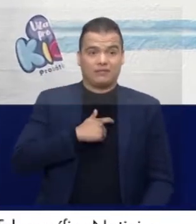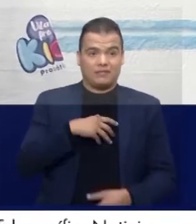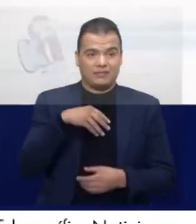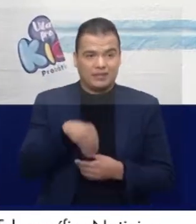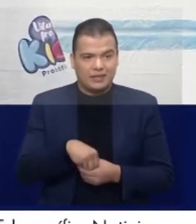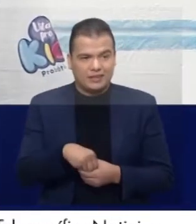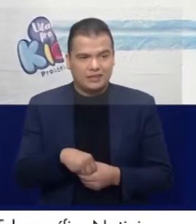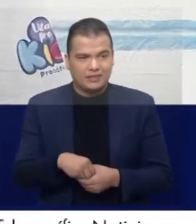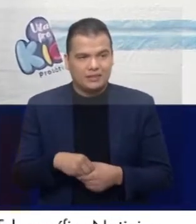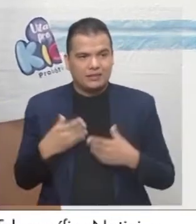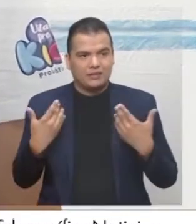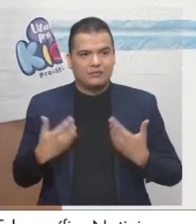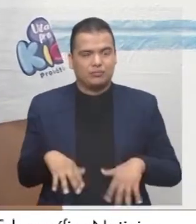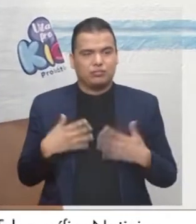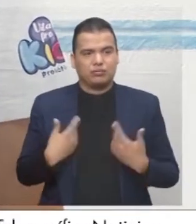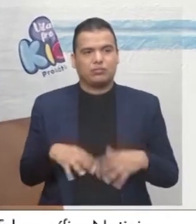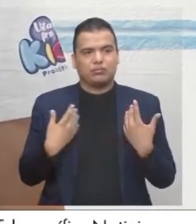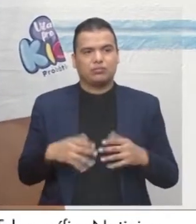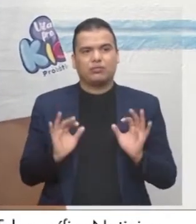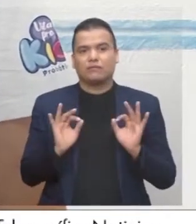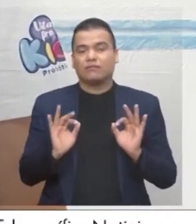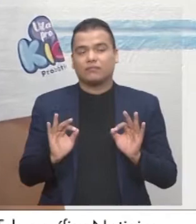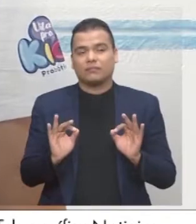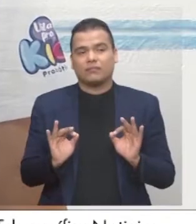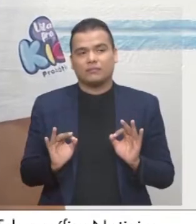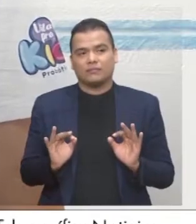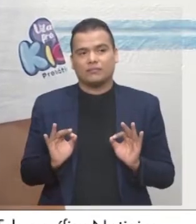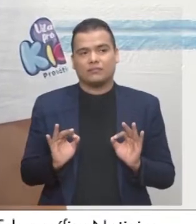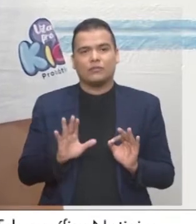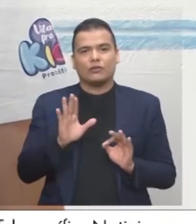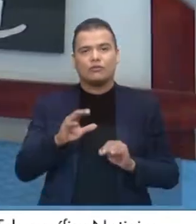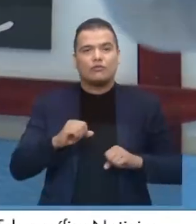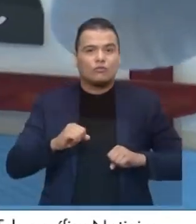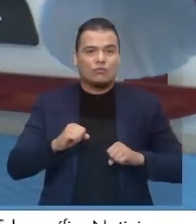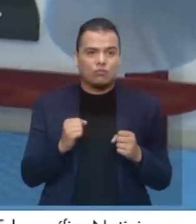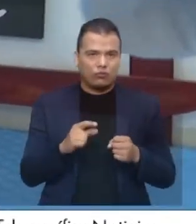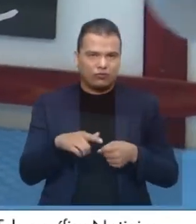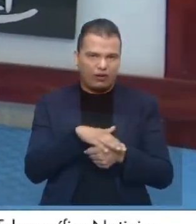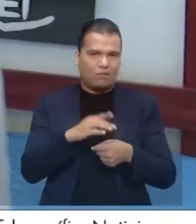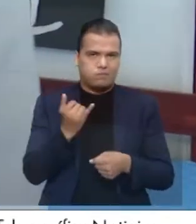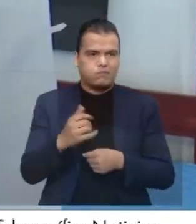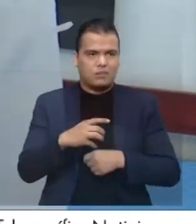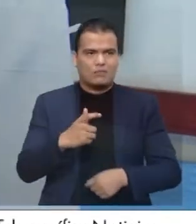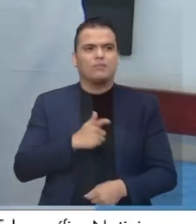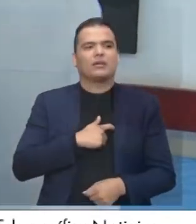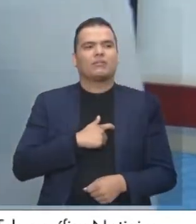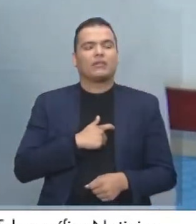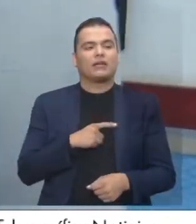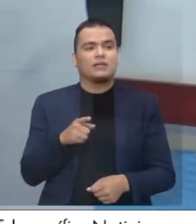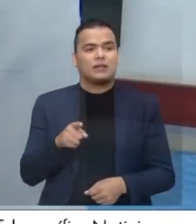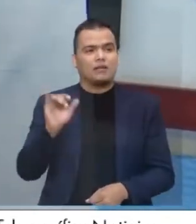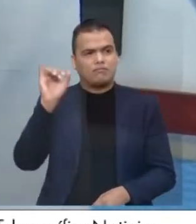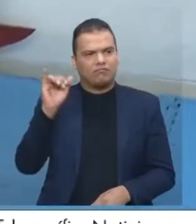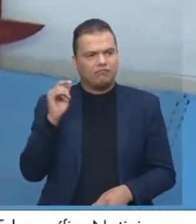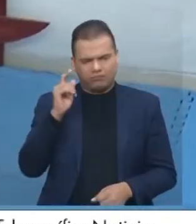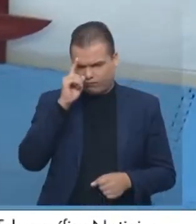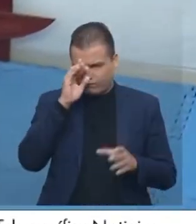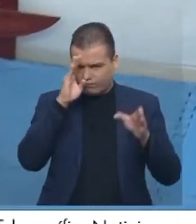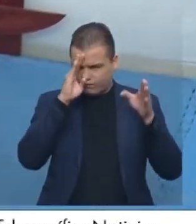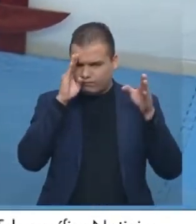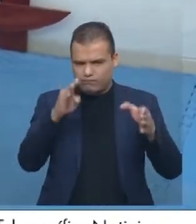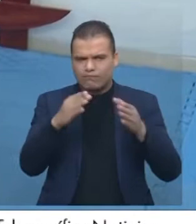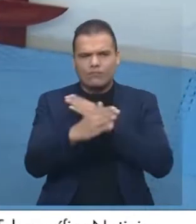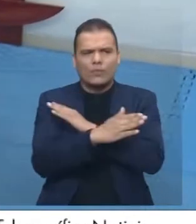campeonato nacional en Bogotá o en Zipaquirá. La determinación y mentalidad han